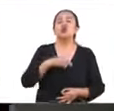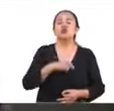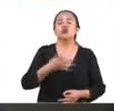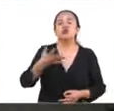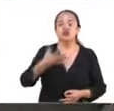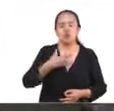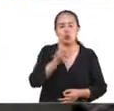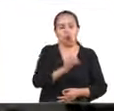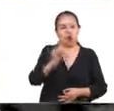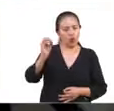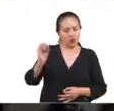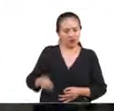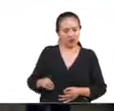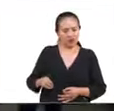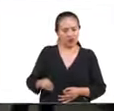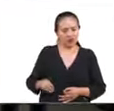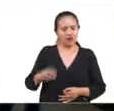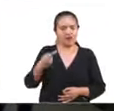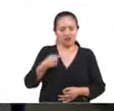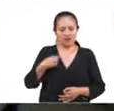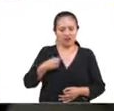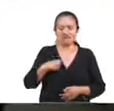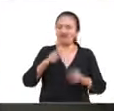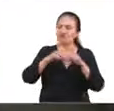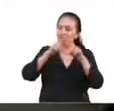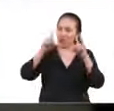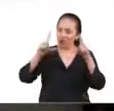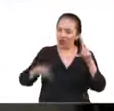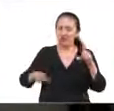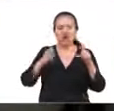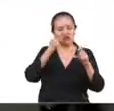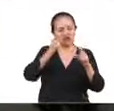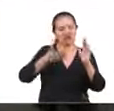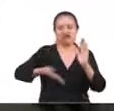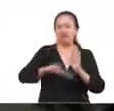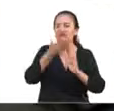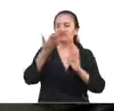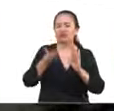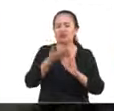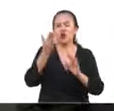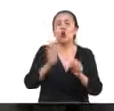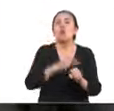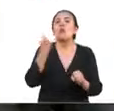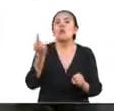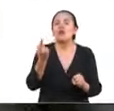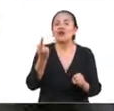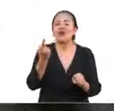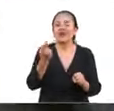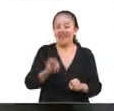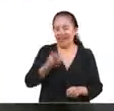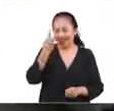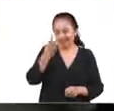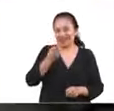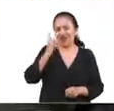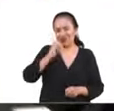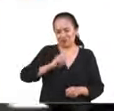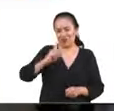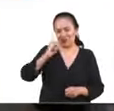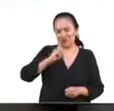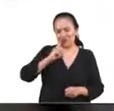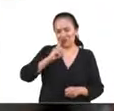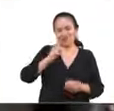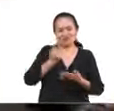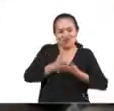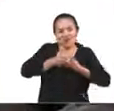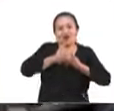obligación de recuperar ese México y seguirlo construyendo, porque esas mujeres nos abrieron brecha a